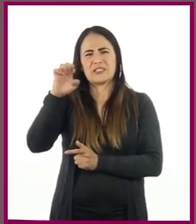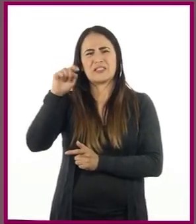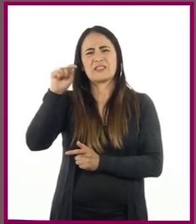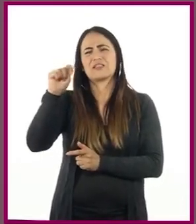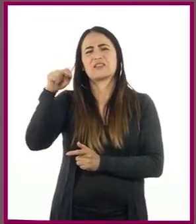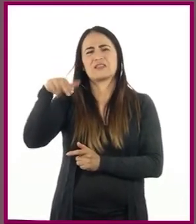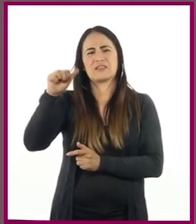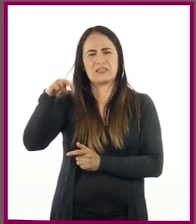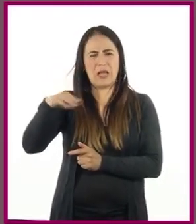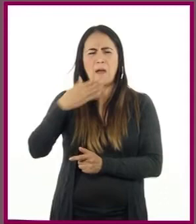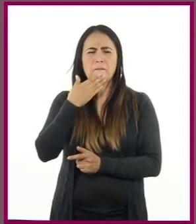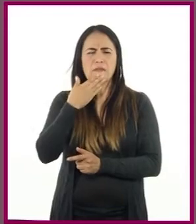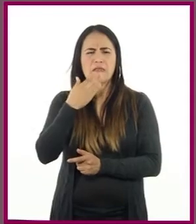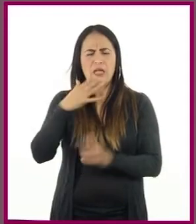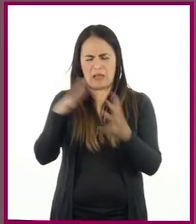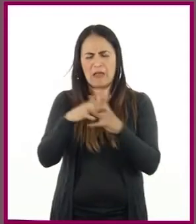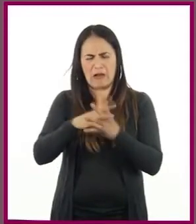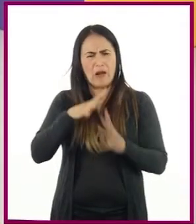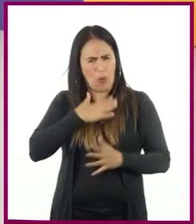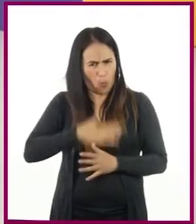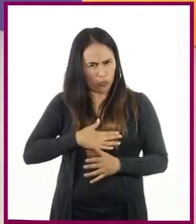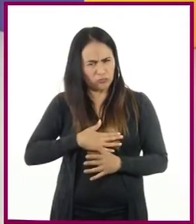ninguna justificación.